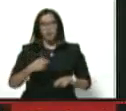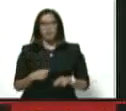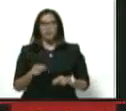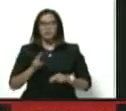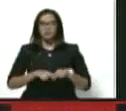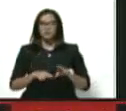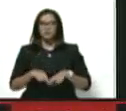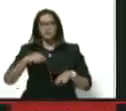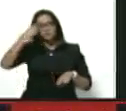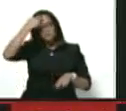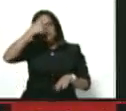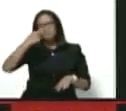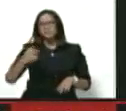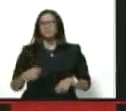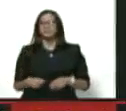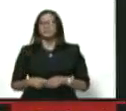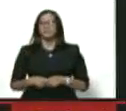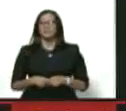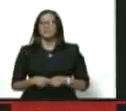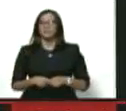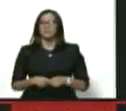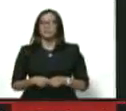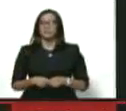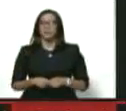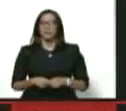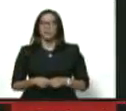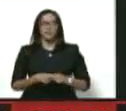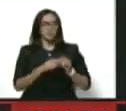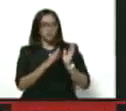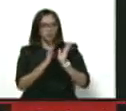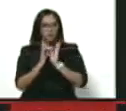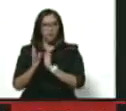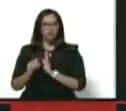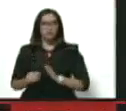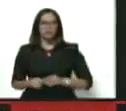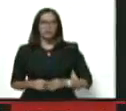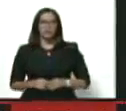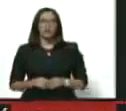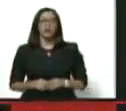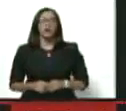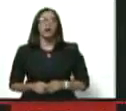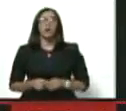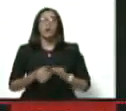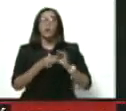construyendo puertas, con la pista de organizar, unir